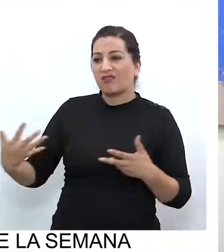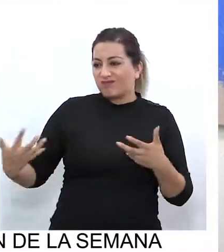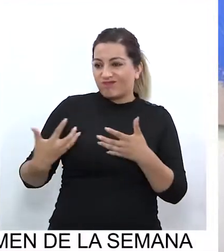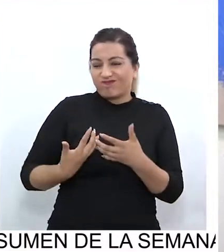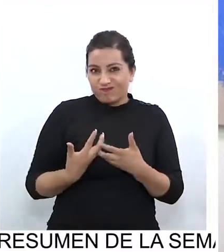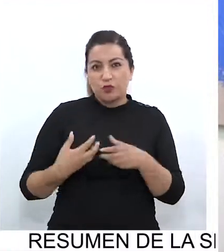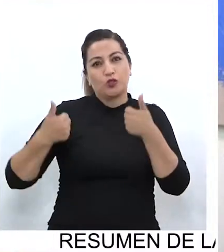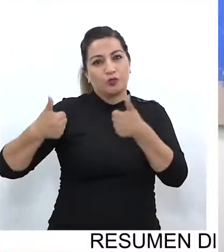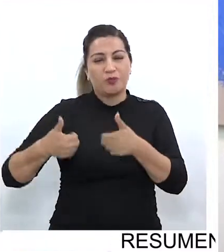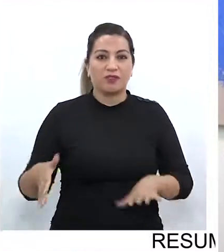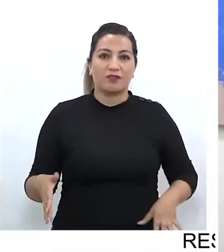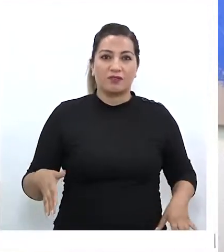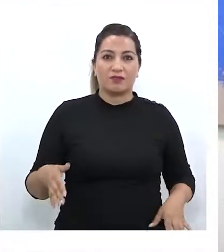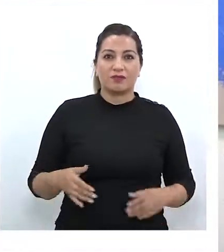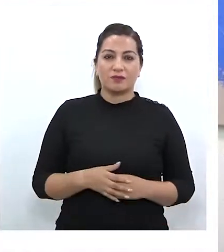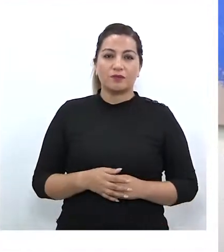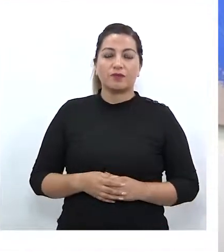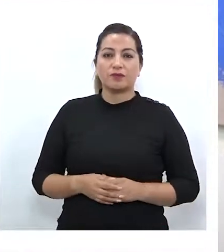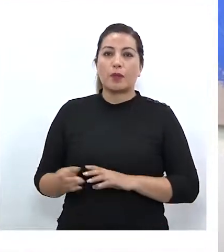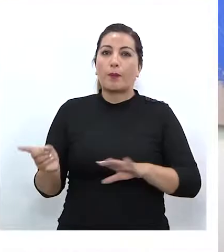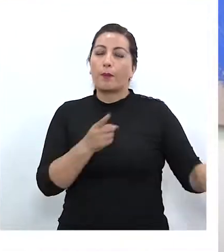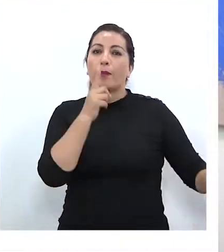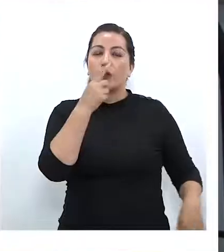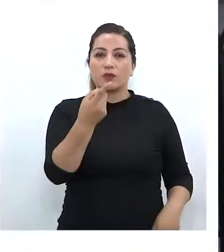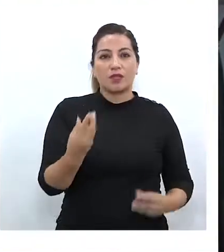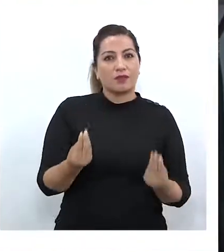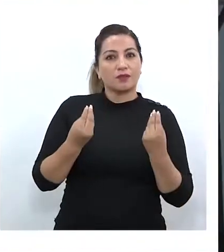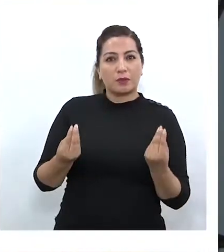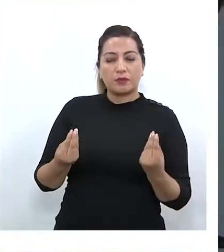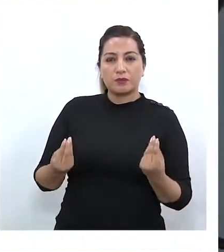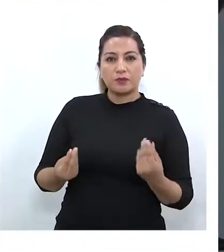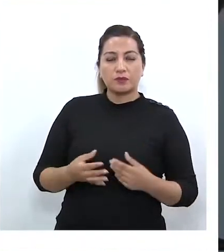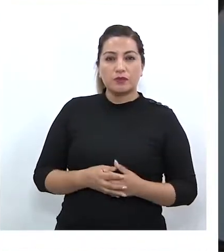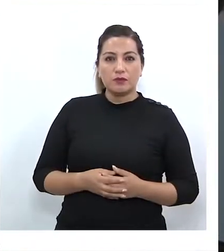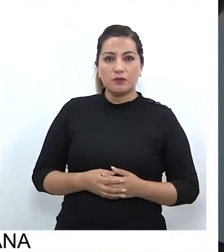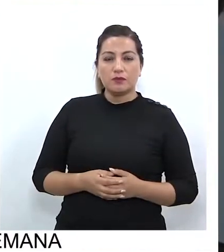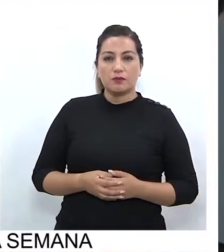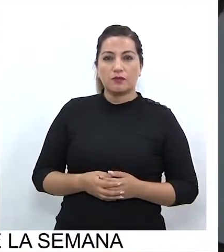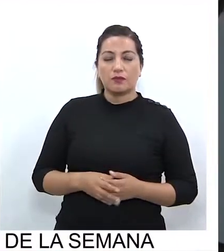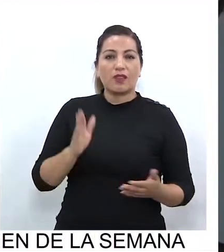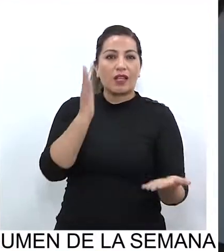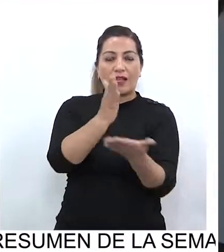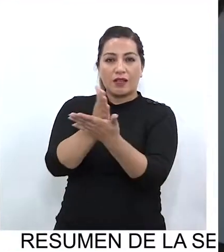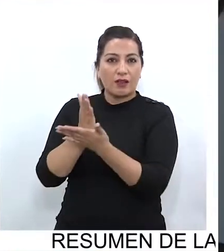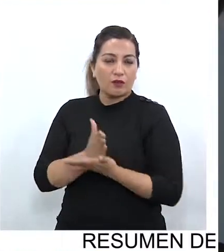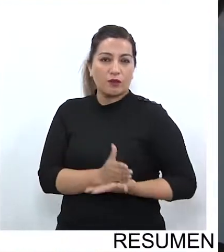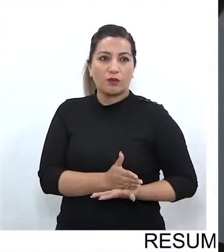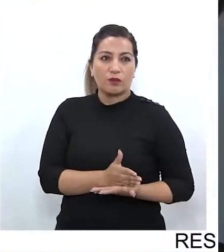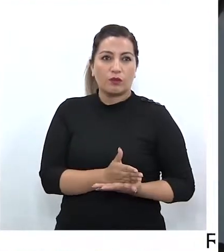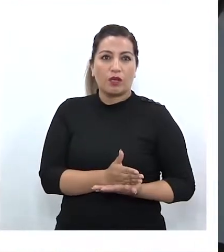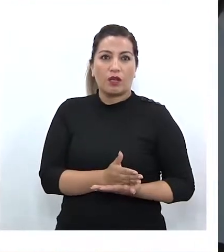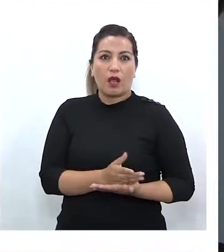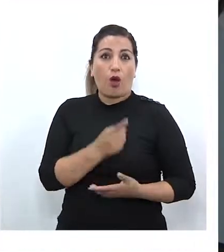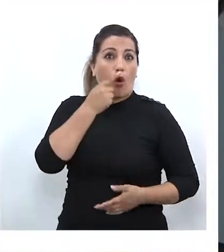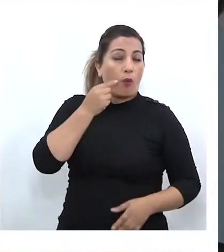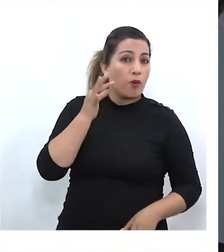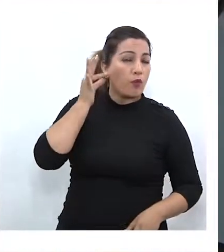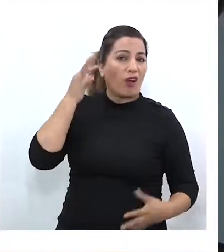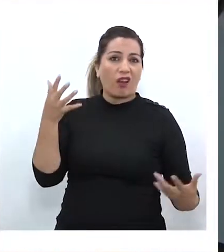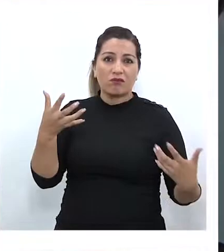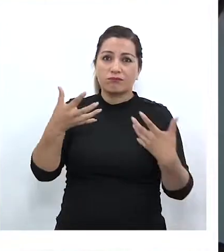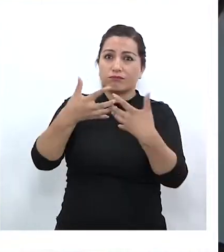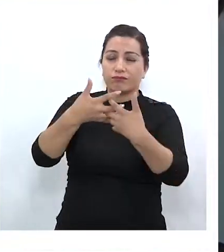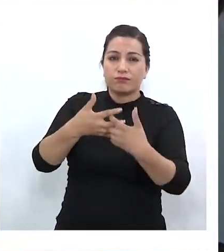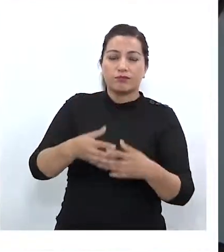bueno que exista diversidad y alta calidad. ¿Qué pasa ahora con el tema de los colegios mixtos? Todavía hay